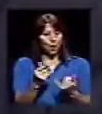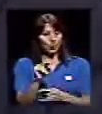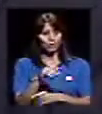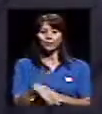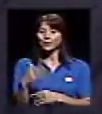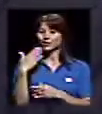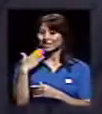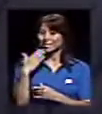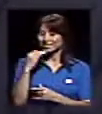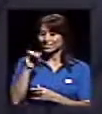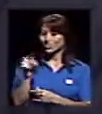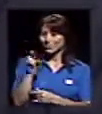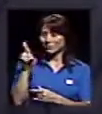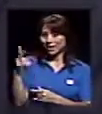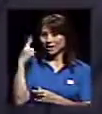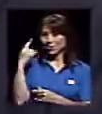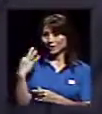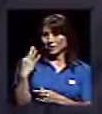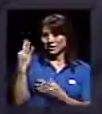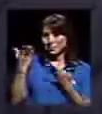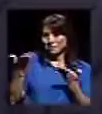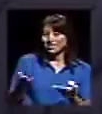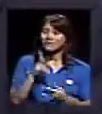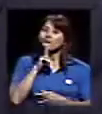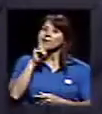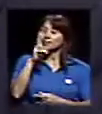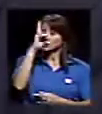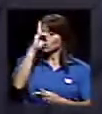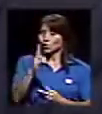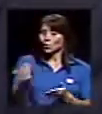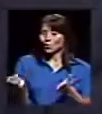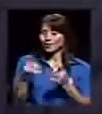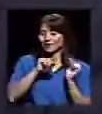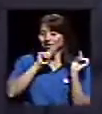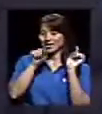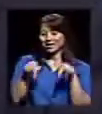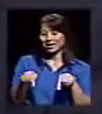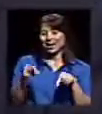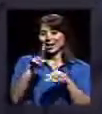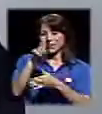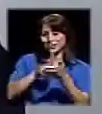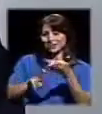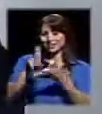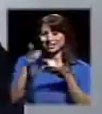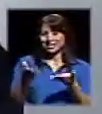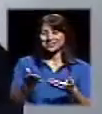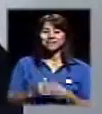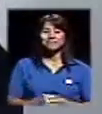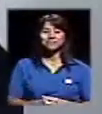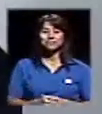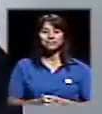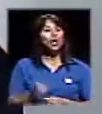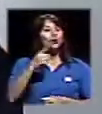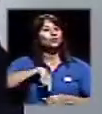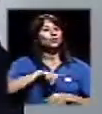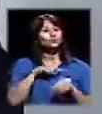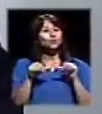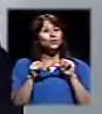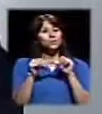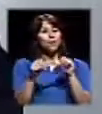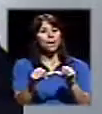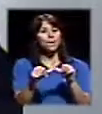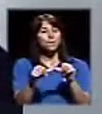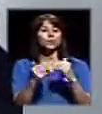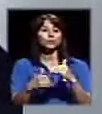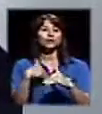Muchas gracias, don Juan Rafael, por esta invitación. Realmente es un honor regresar aquí a mi alma mater. Nosotros regresaremos